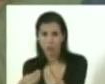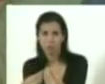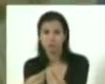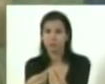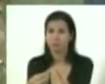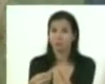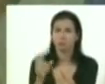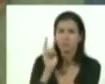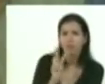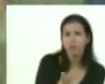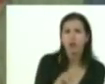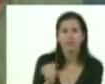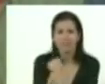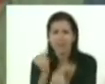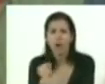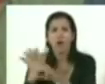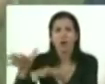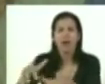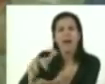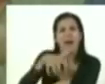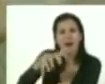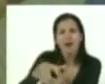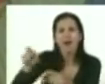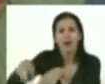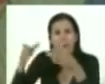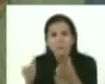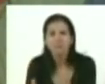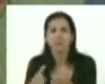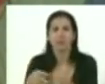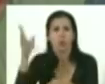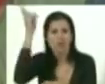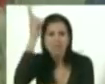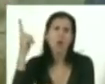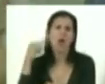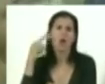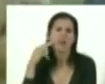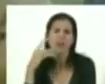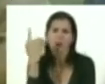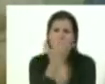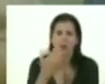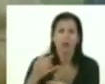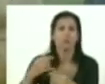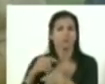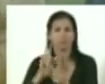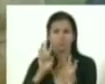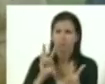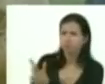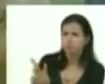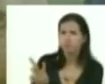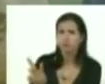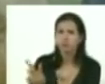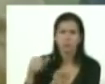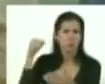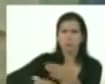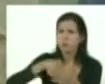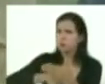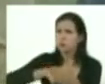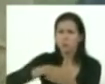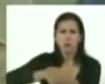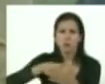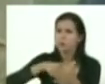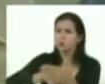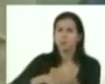a los campesinos, a los negros, a los indios, a luchar contra nuestros